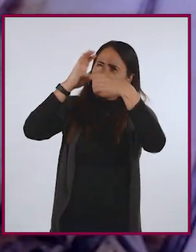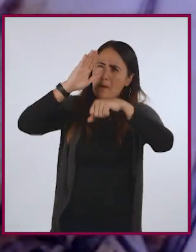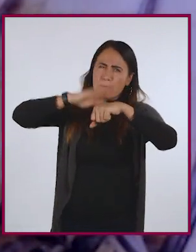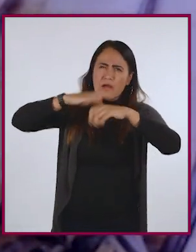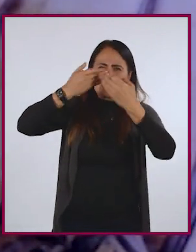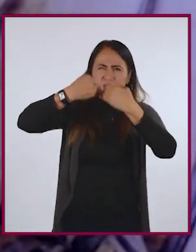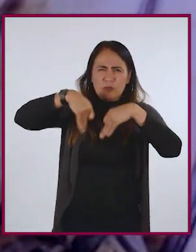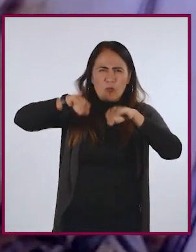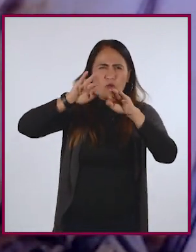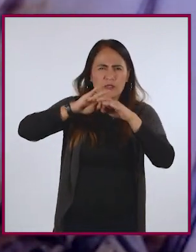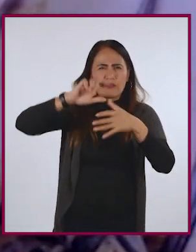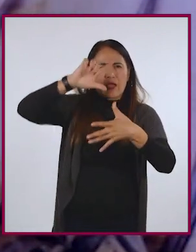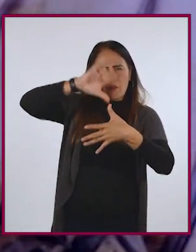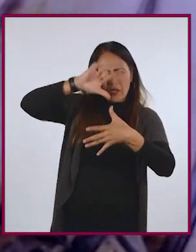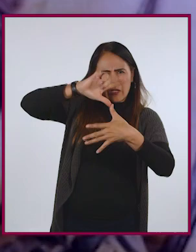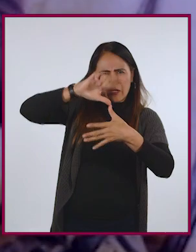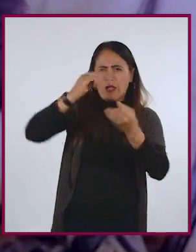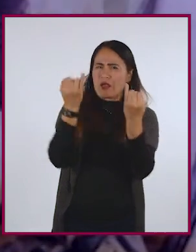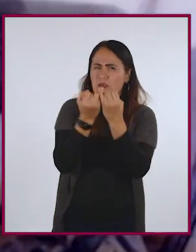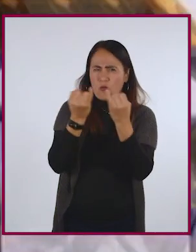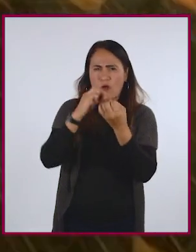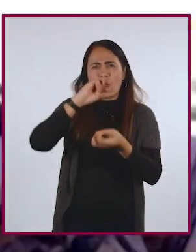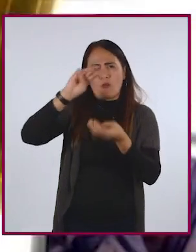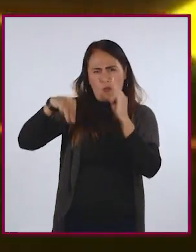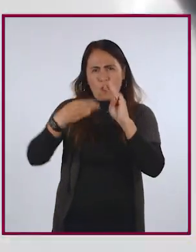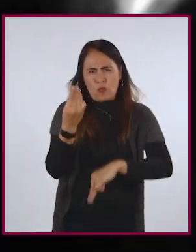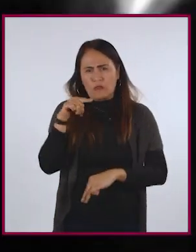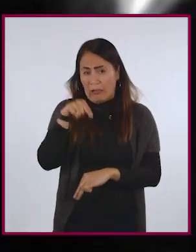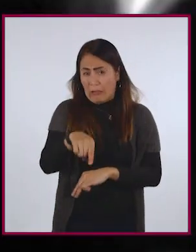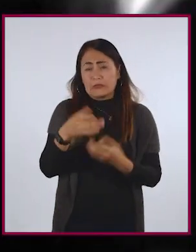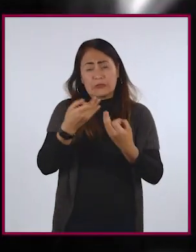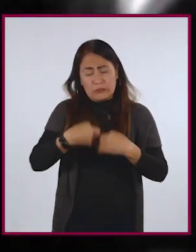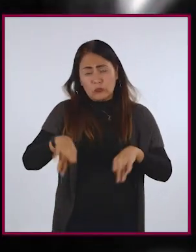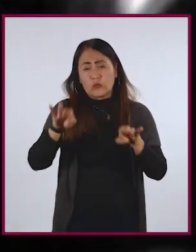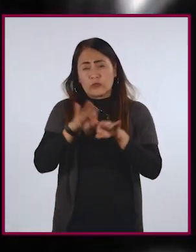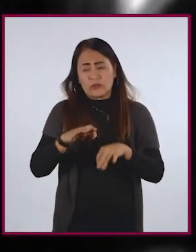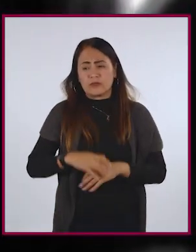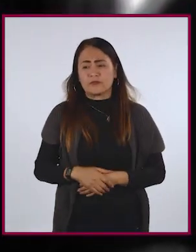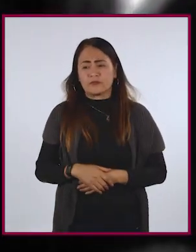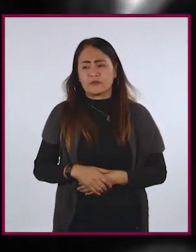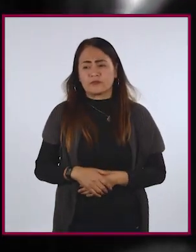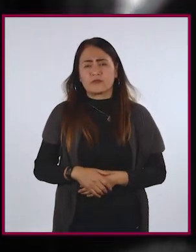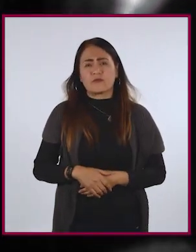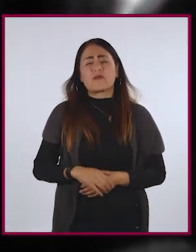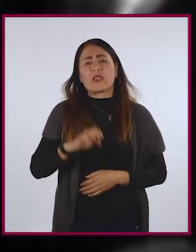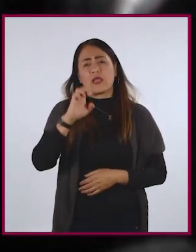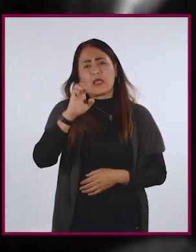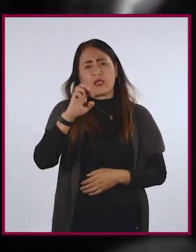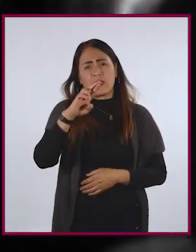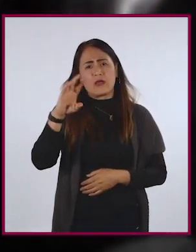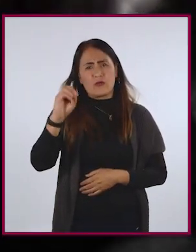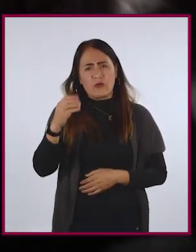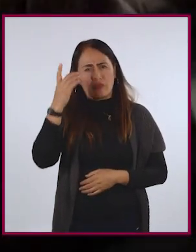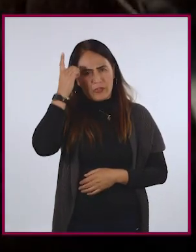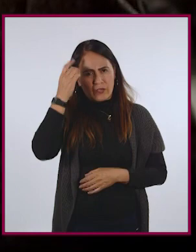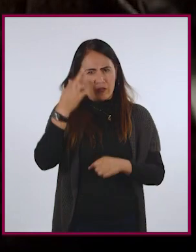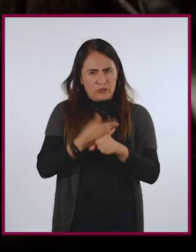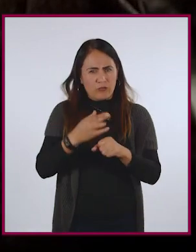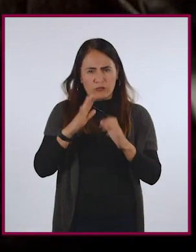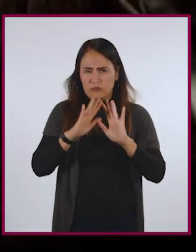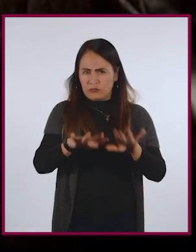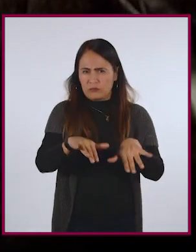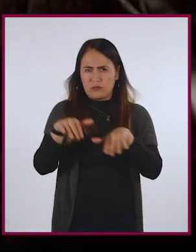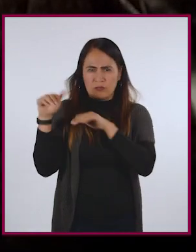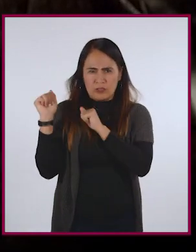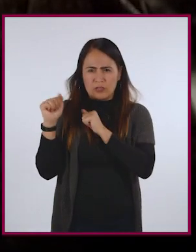más importantes en América Latina y en el mundo. Cuando Luis Enrique Erro dejó su puesto como director del